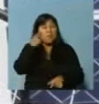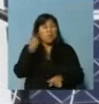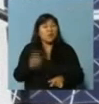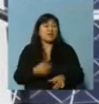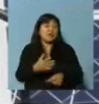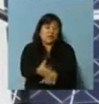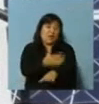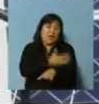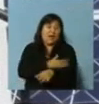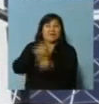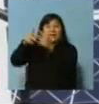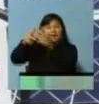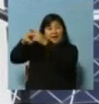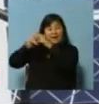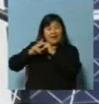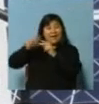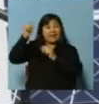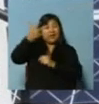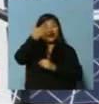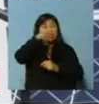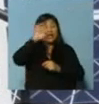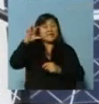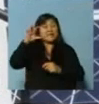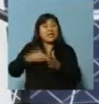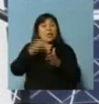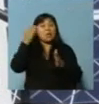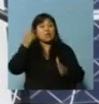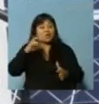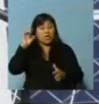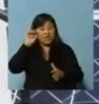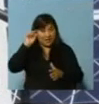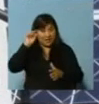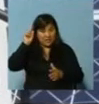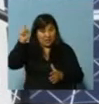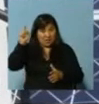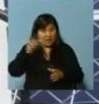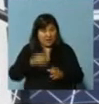un crédito de 300 millones de dólares,